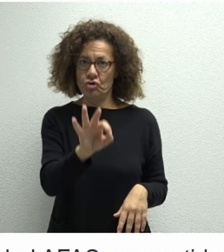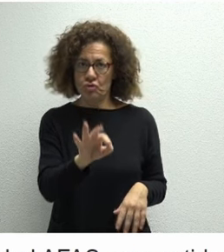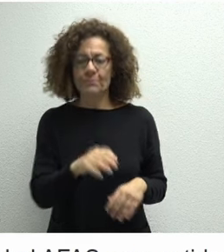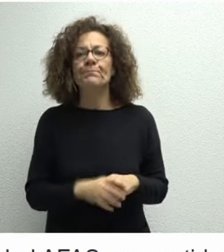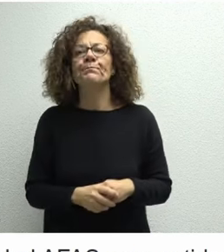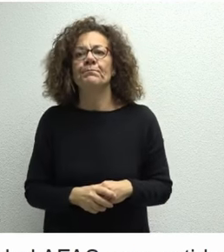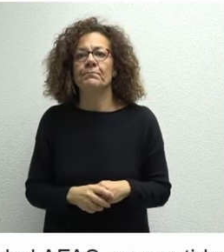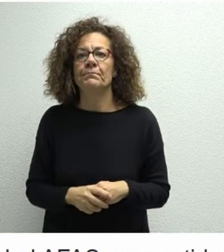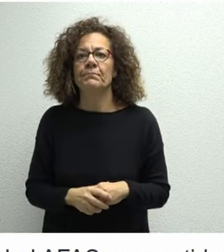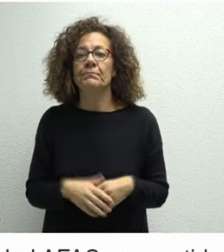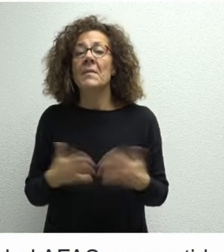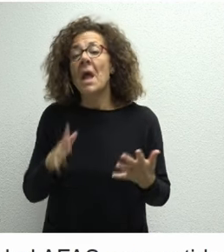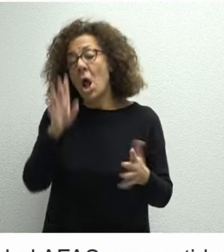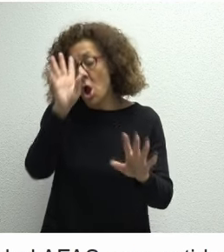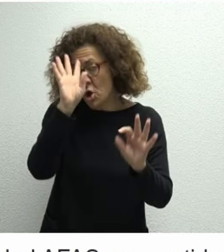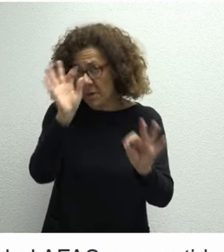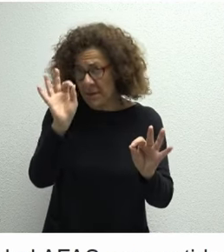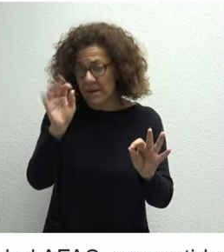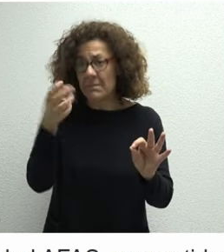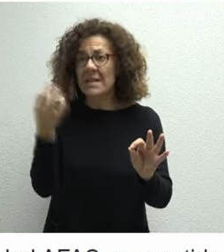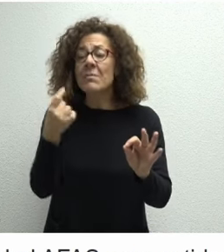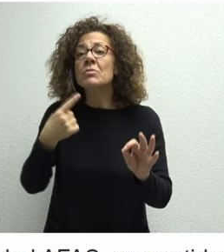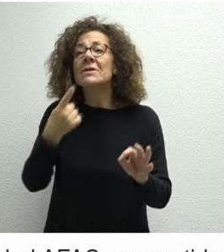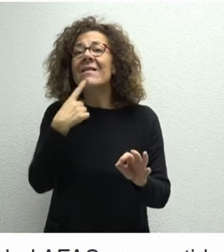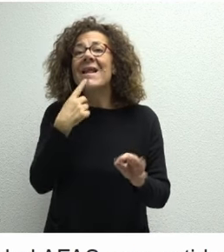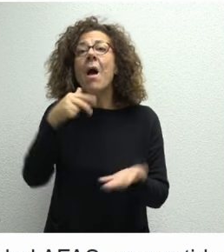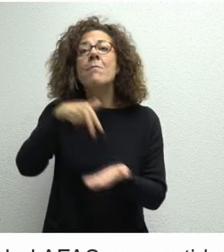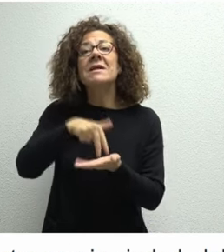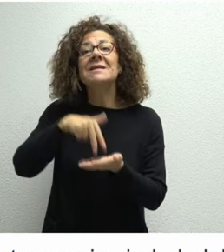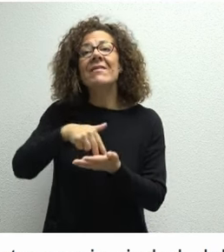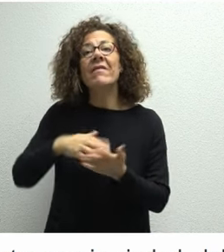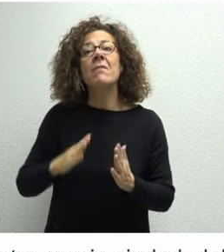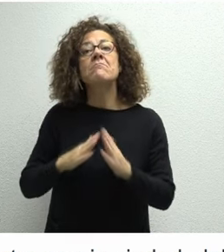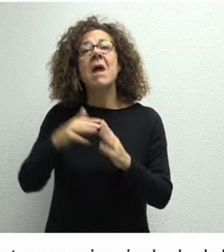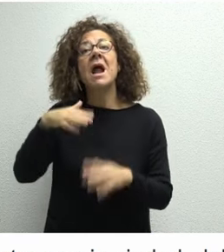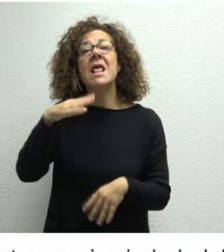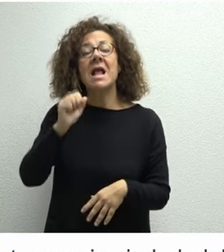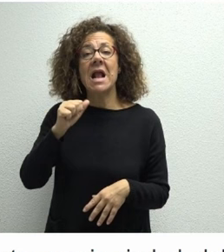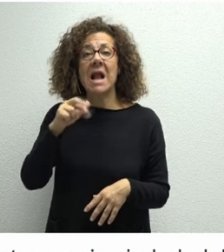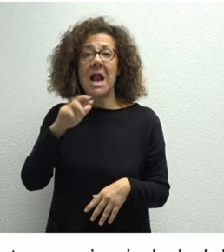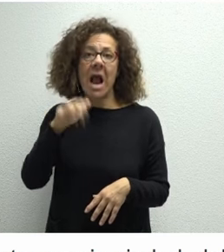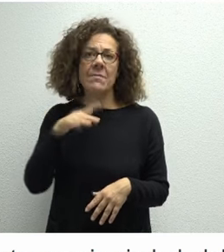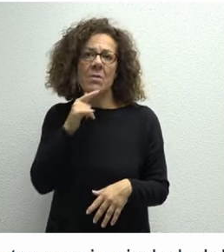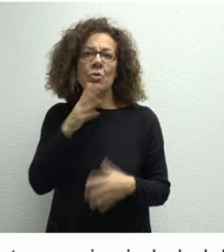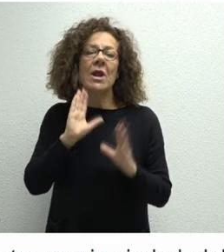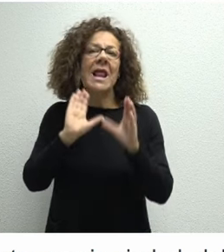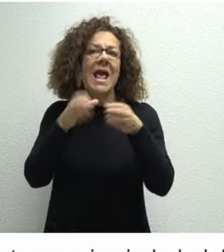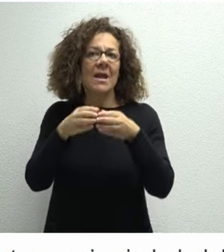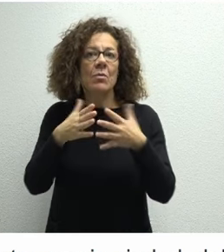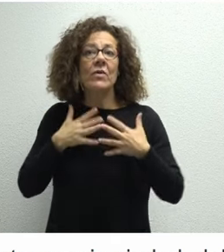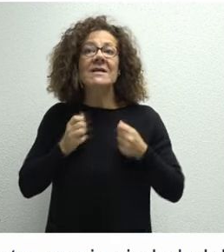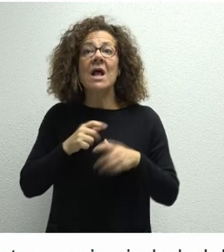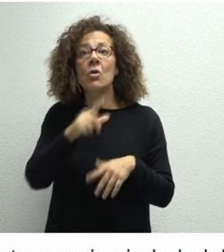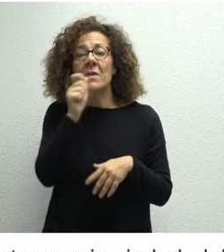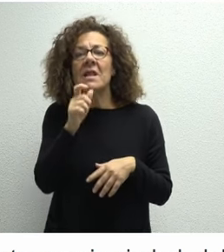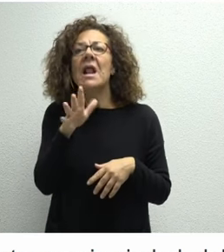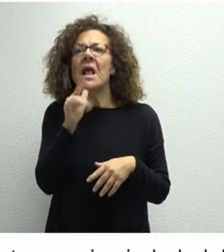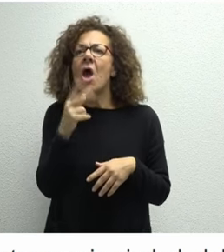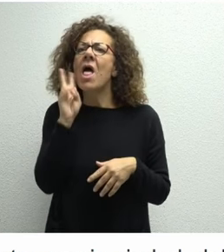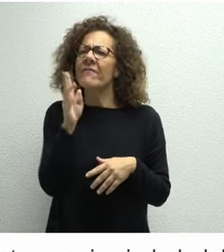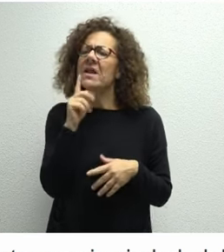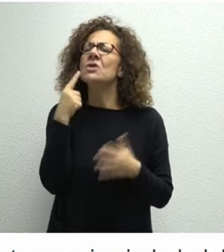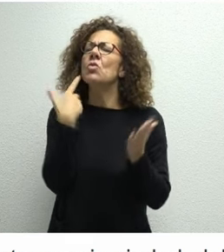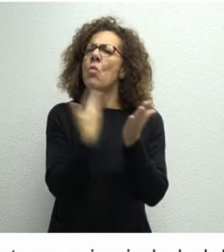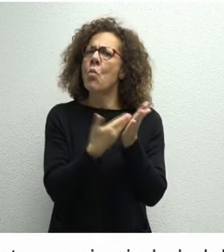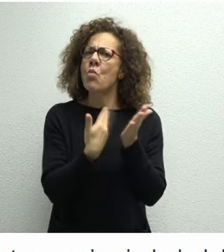e y por supuesto tenemos que destacar aquí la presencia de Mari Carmen en representación de todo el equipo de Salud Mental que ahora veréis una buena muestra de ello